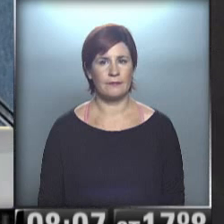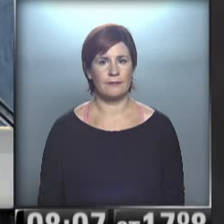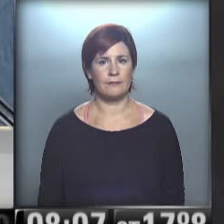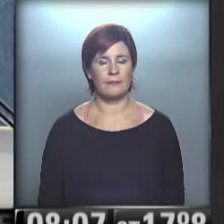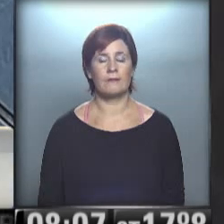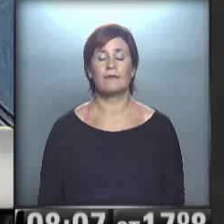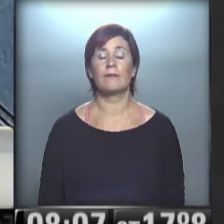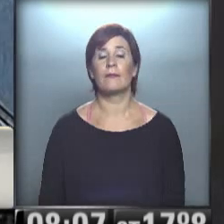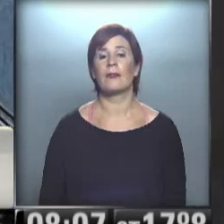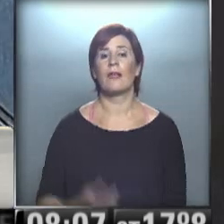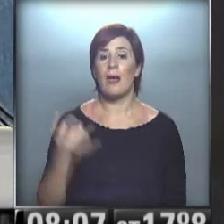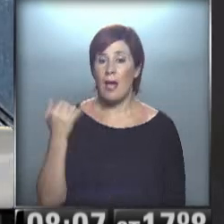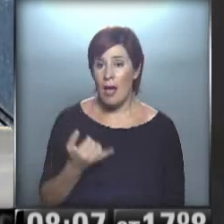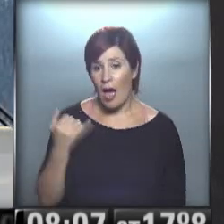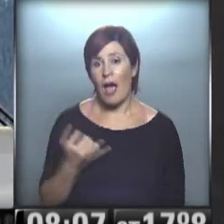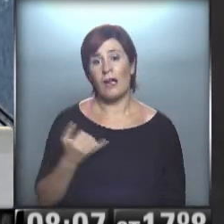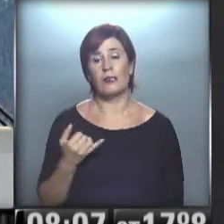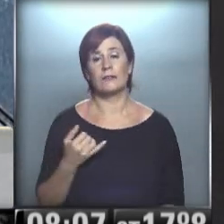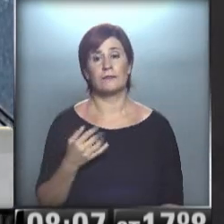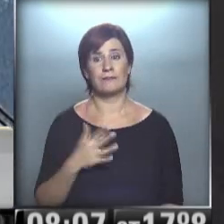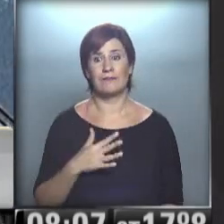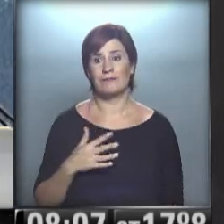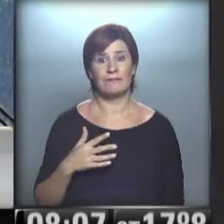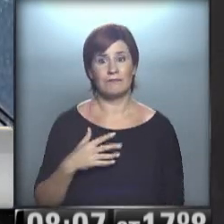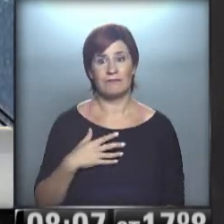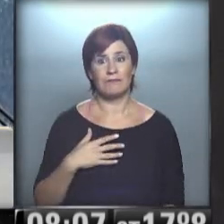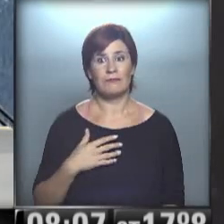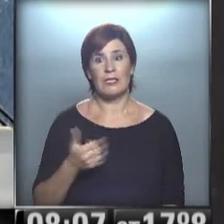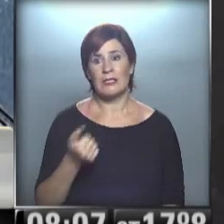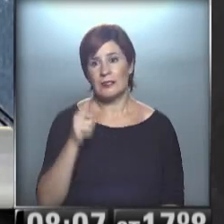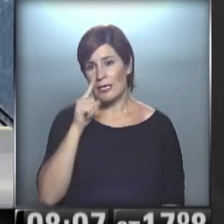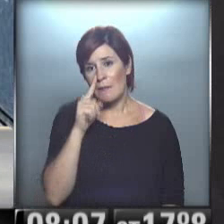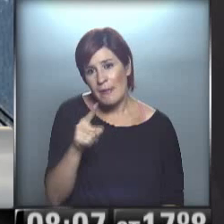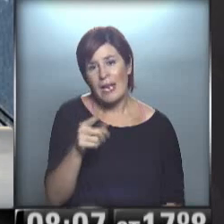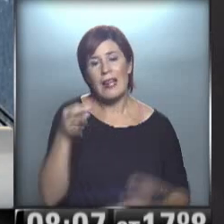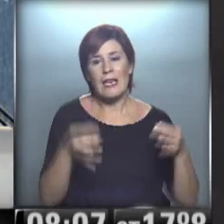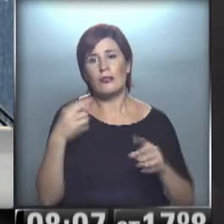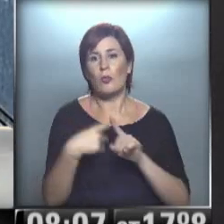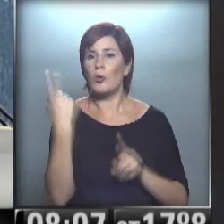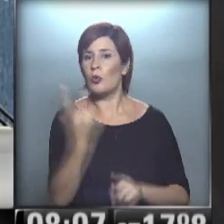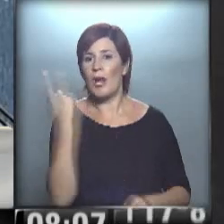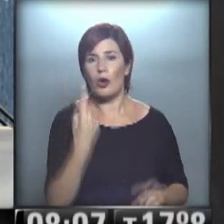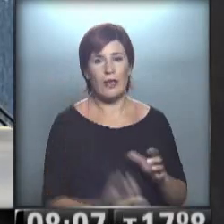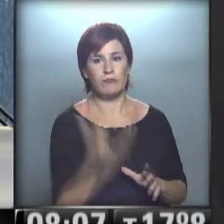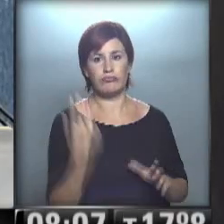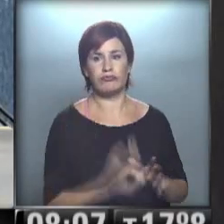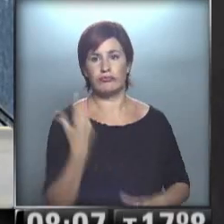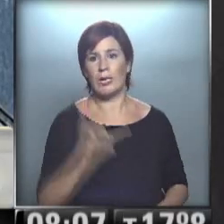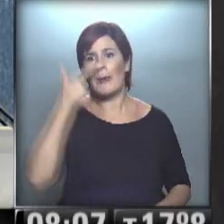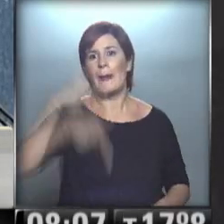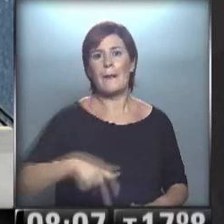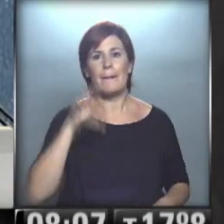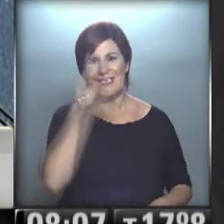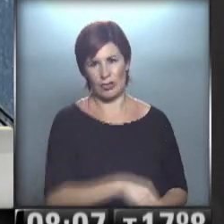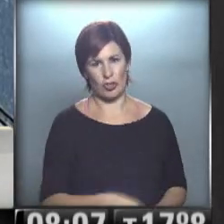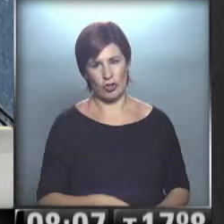Y se registró una producción por surgencia natural de 6.000 litros por hora de petróleo. La última actividad exploratoria